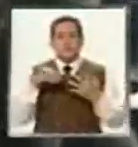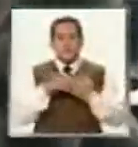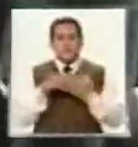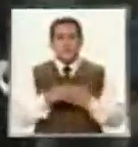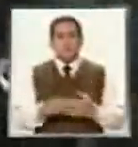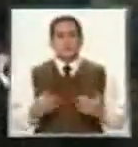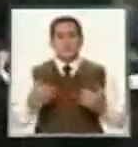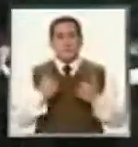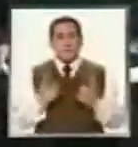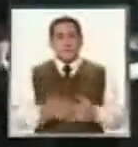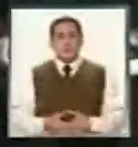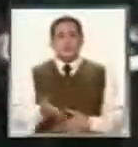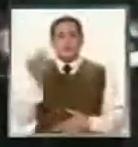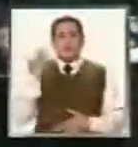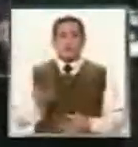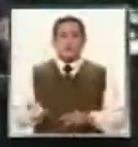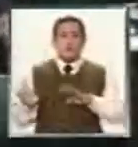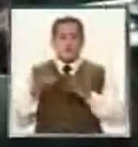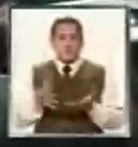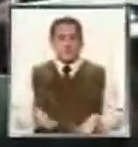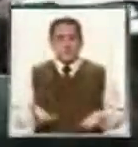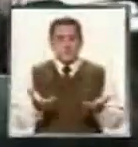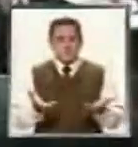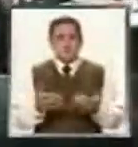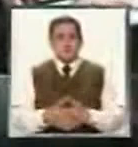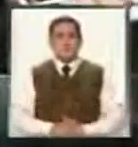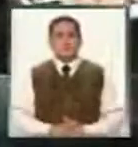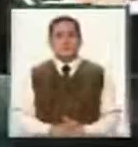vistiera a su amada esposa.